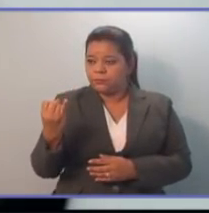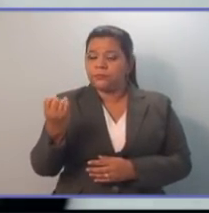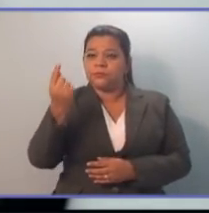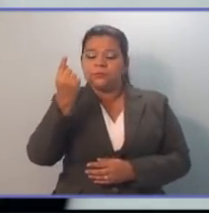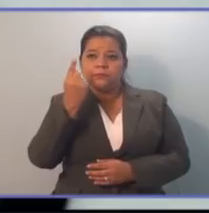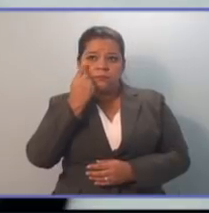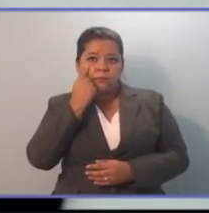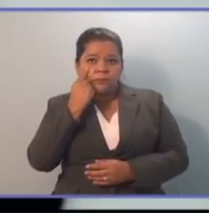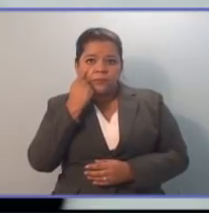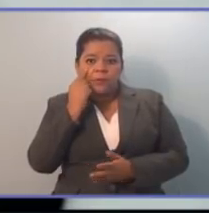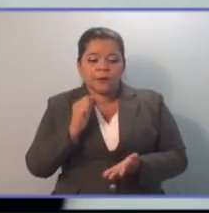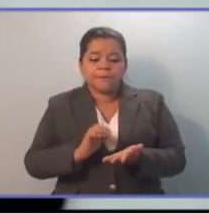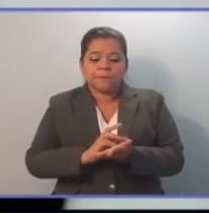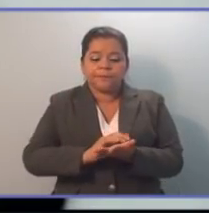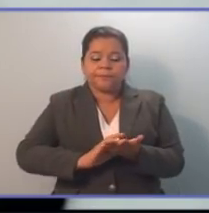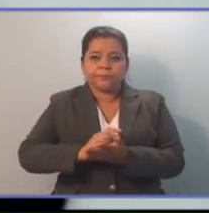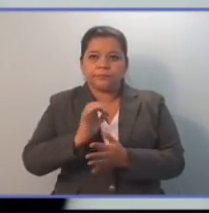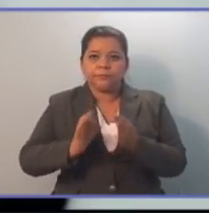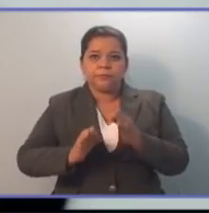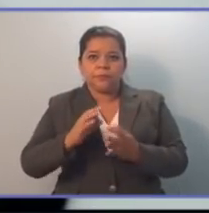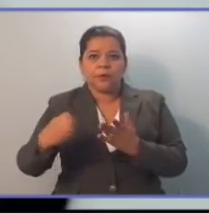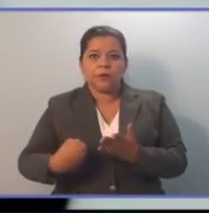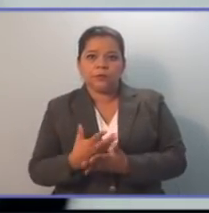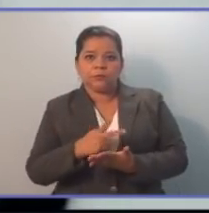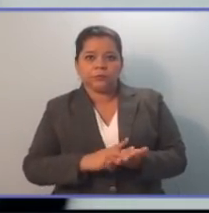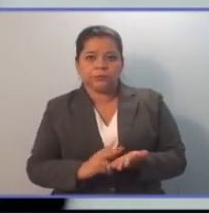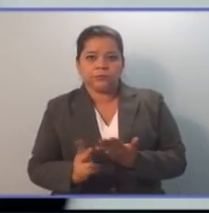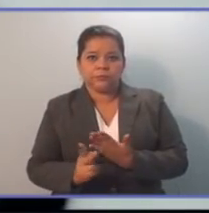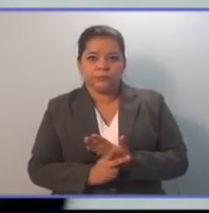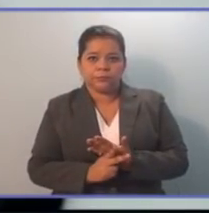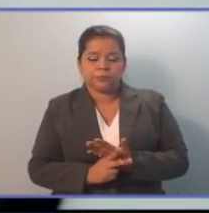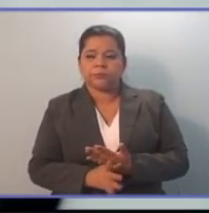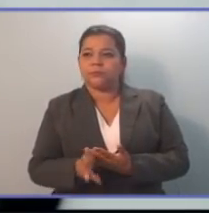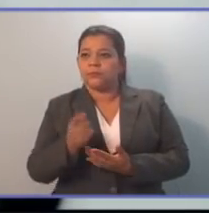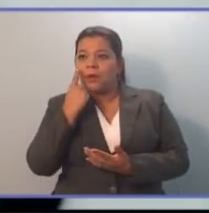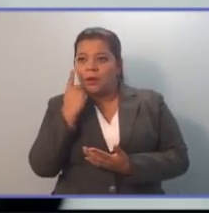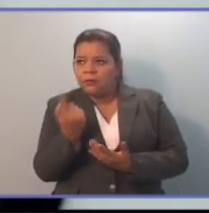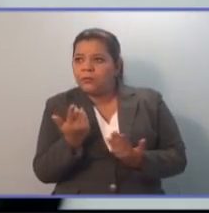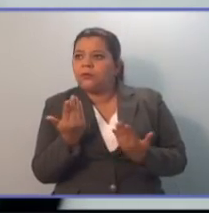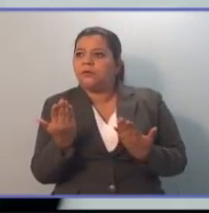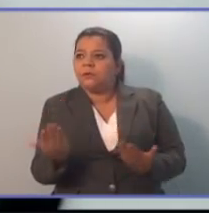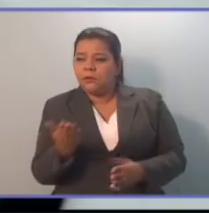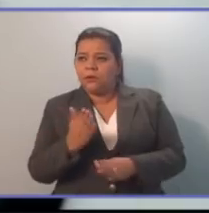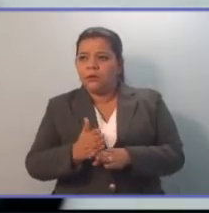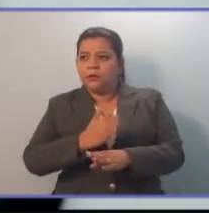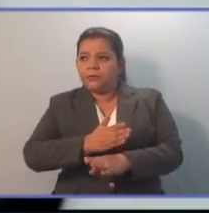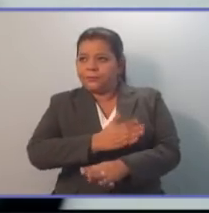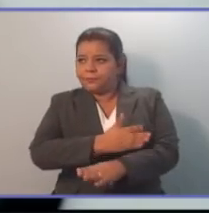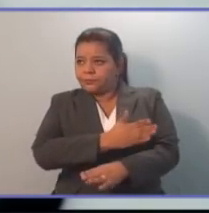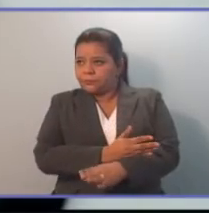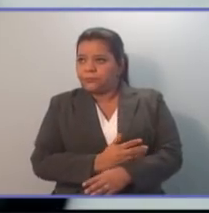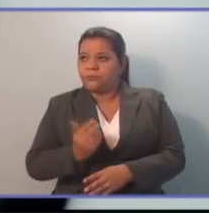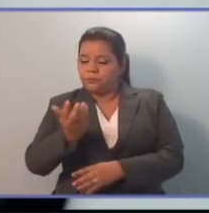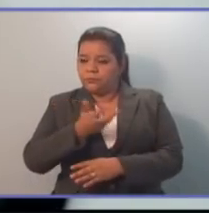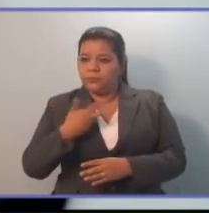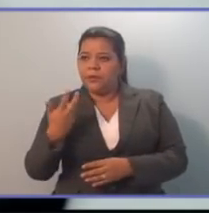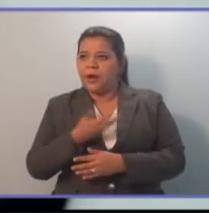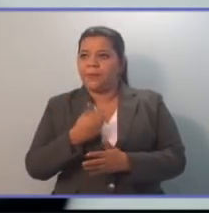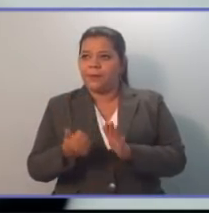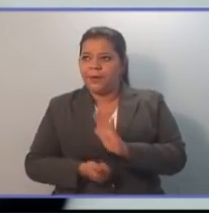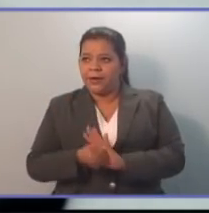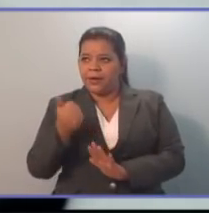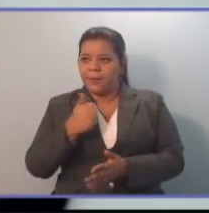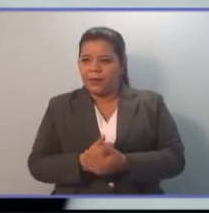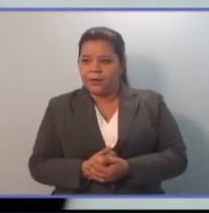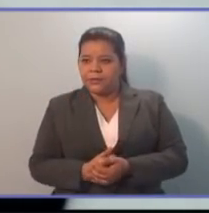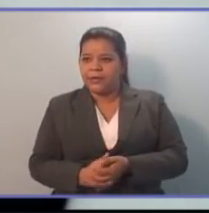auditora judicial. Era un nuevo programa también. Ahí es donde yo veo cómo la vida le va formando a uno, y uno pues